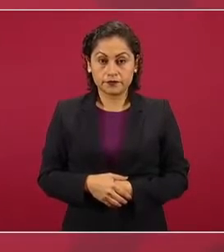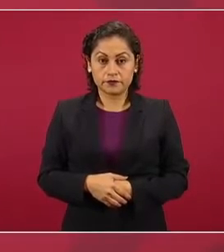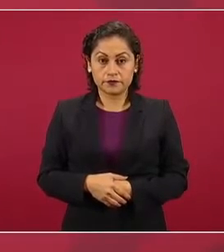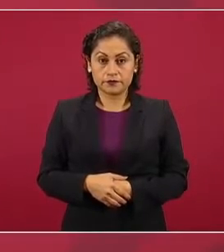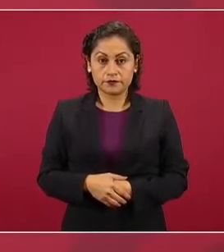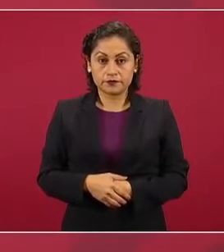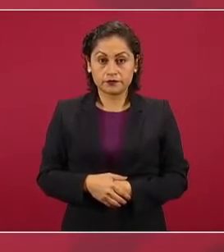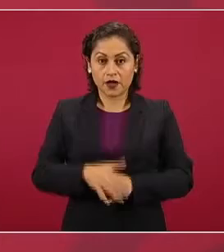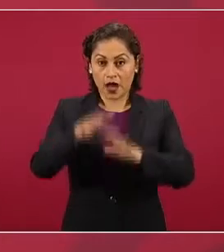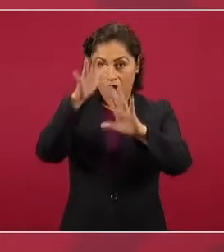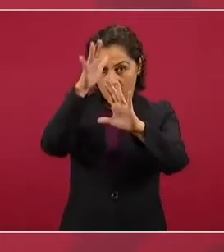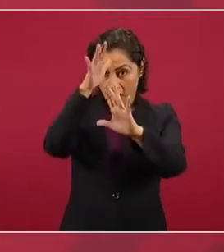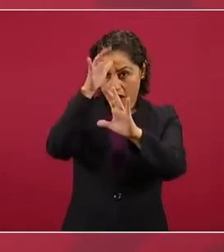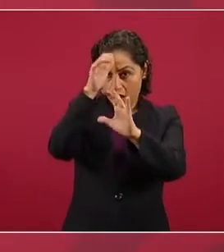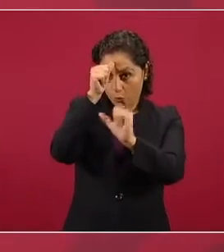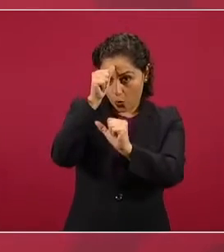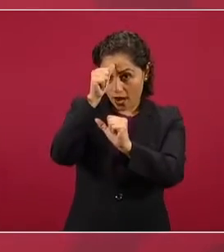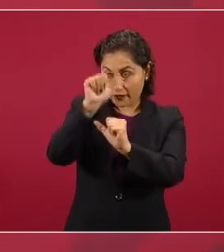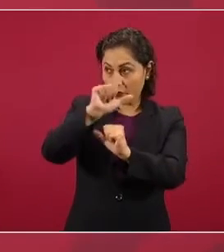tratado comercial,